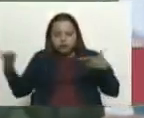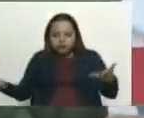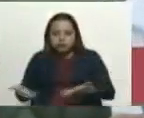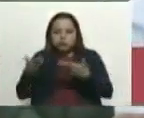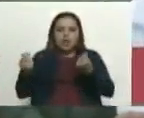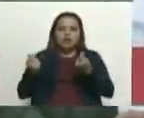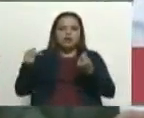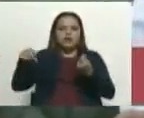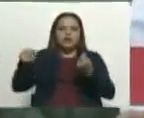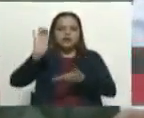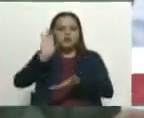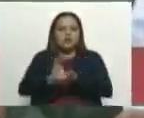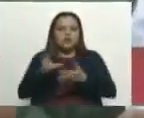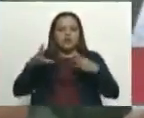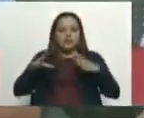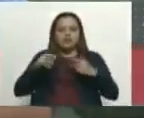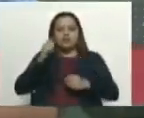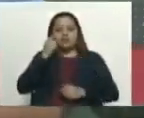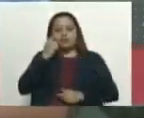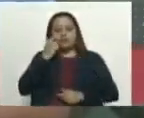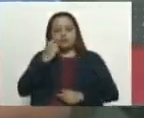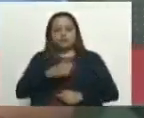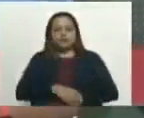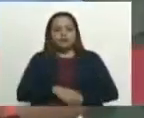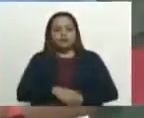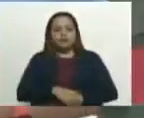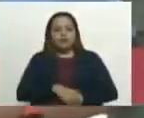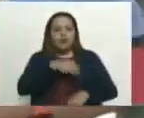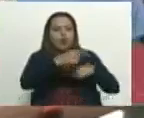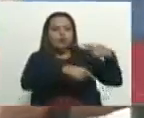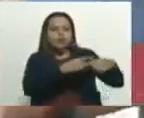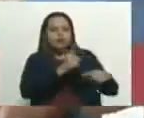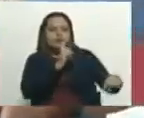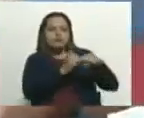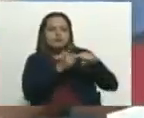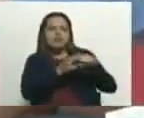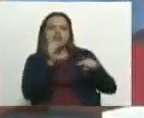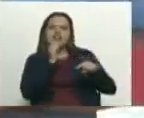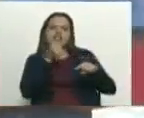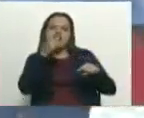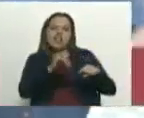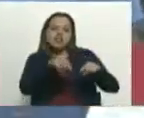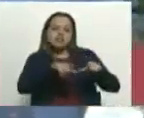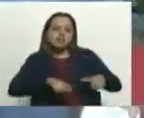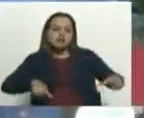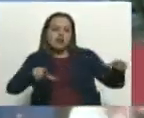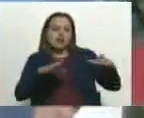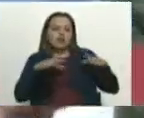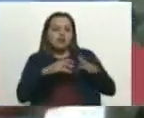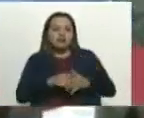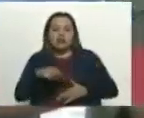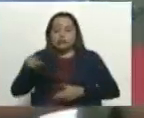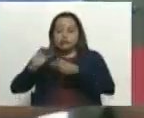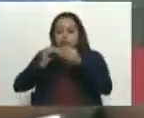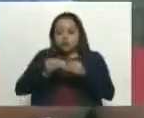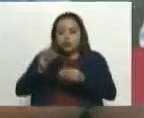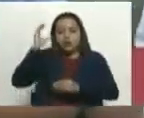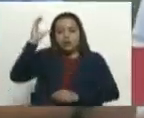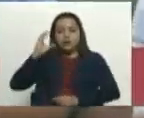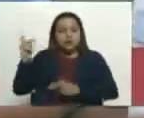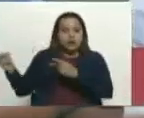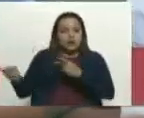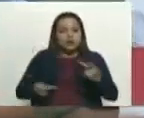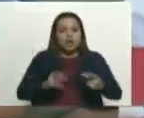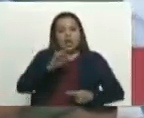económica de esta ciudad vacacional. ¿Qué población impactará este complejo vacacional? Bueno, cuando se diseñó tenía una capacidad para recibir